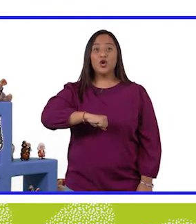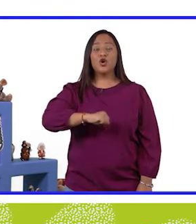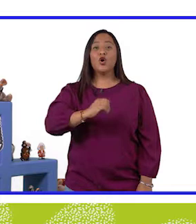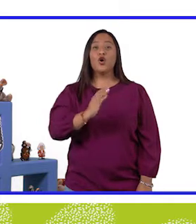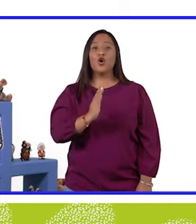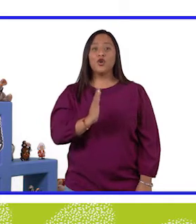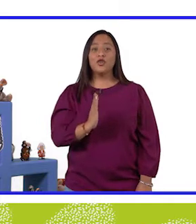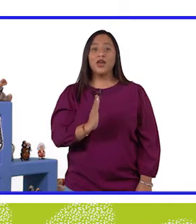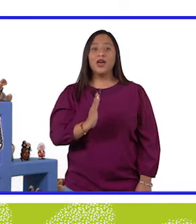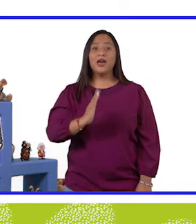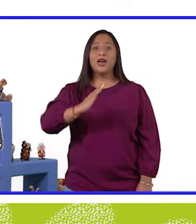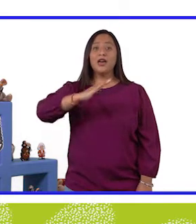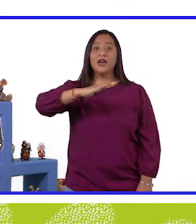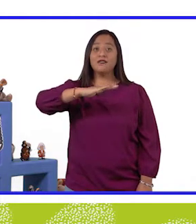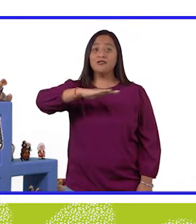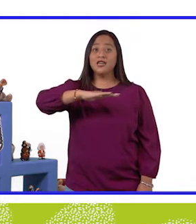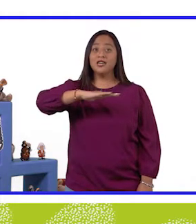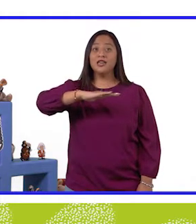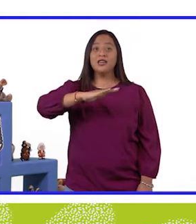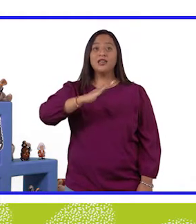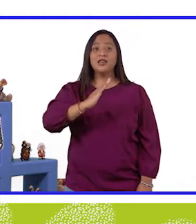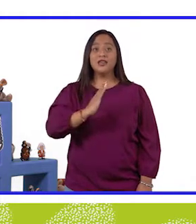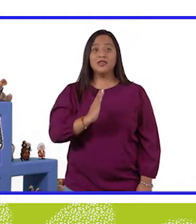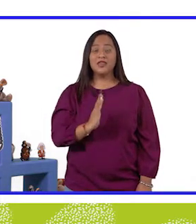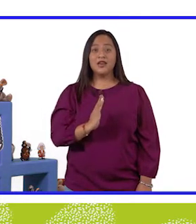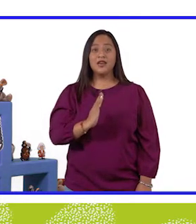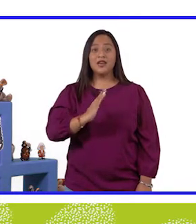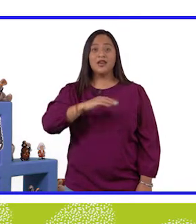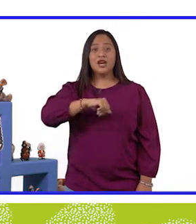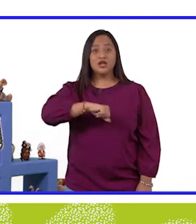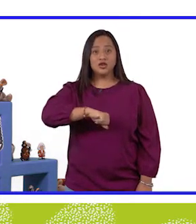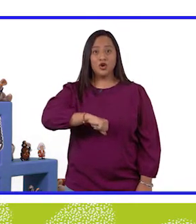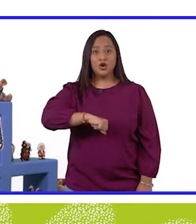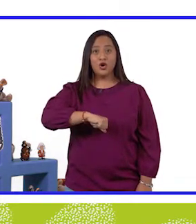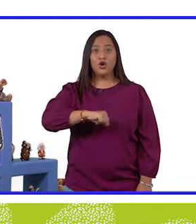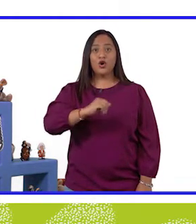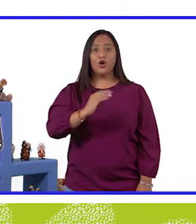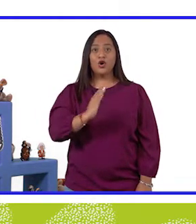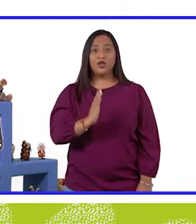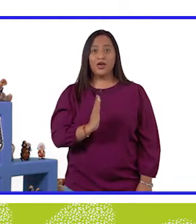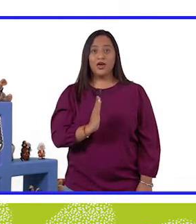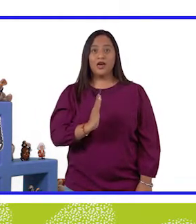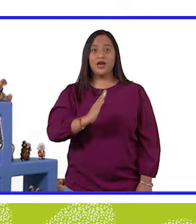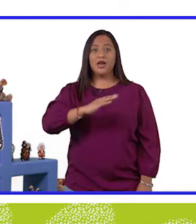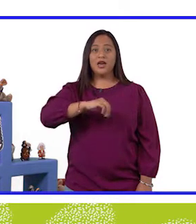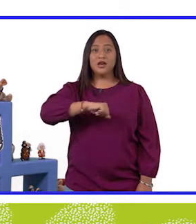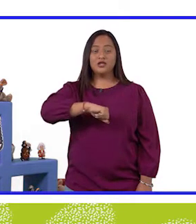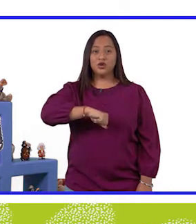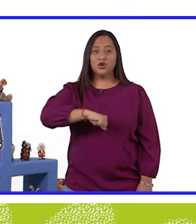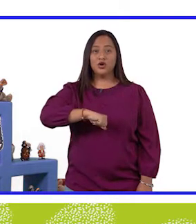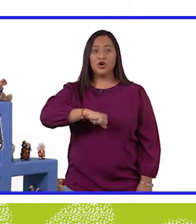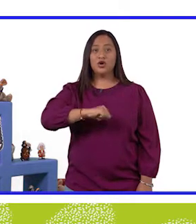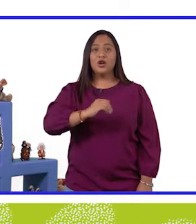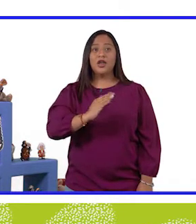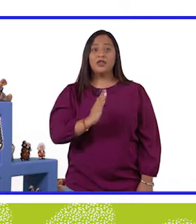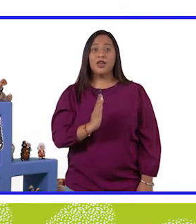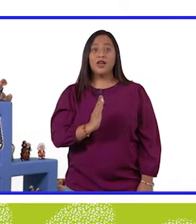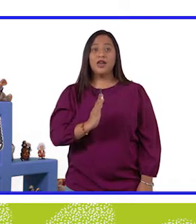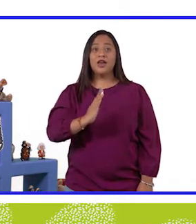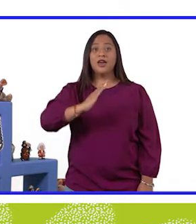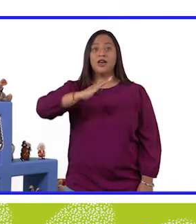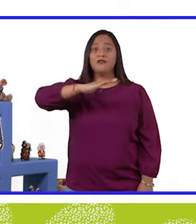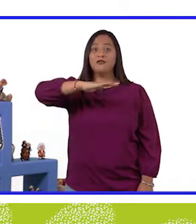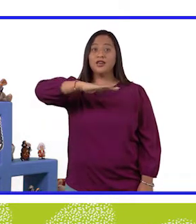Yo de fi de yo de yo